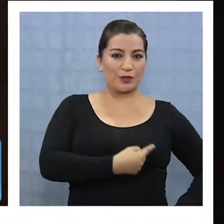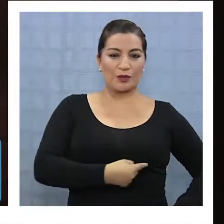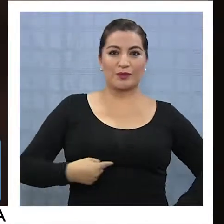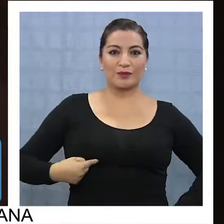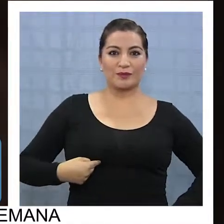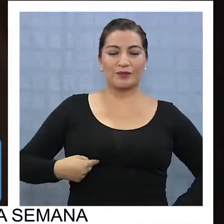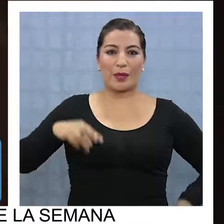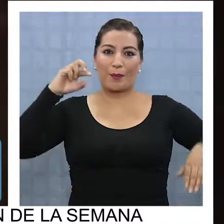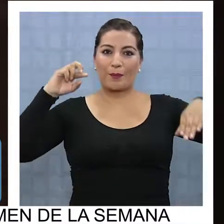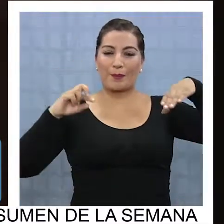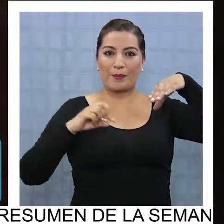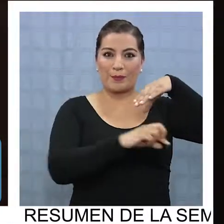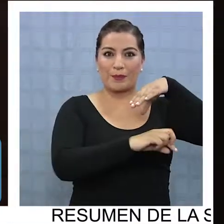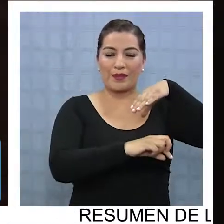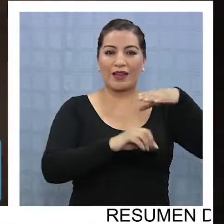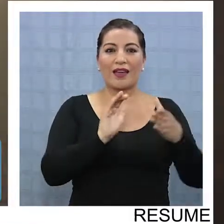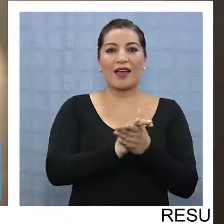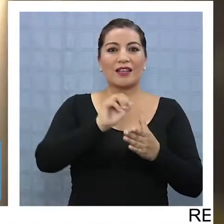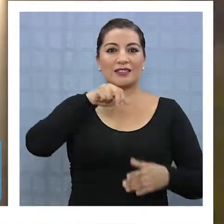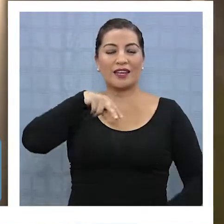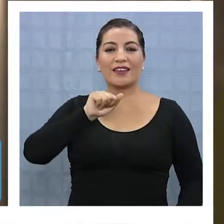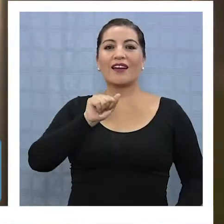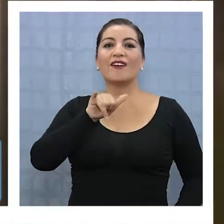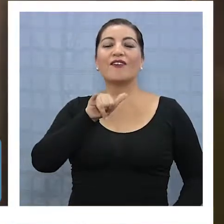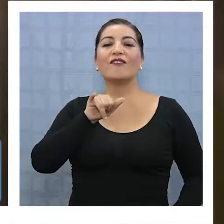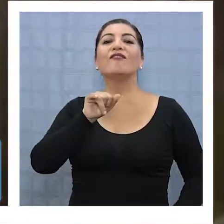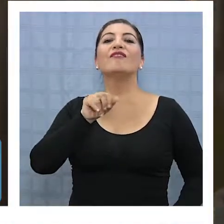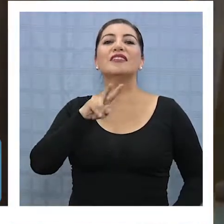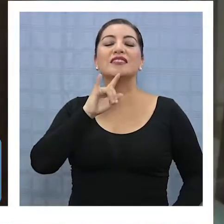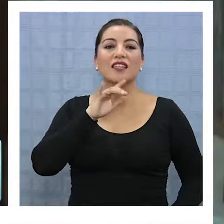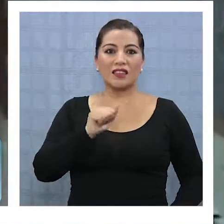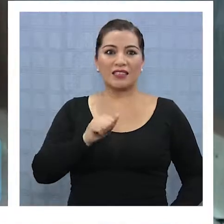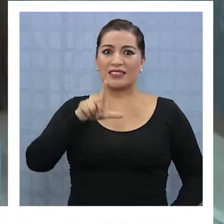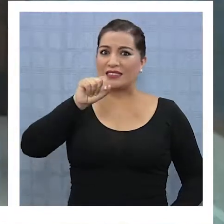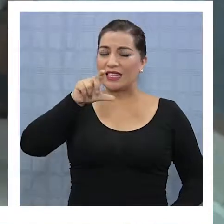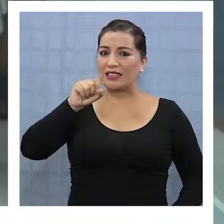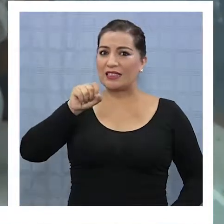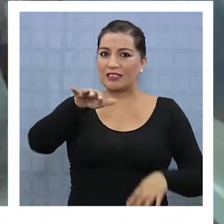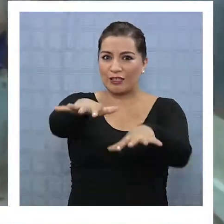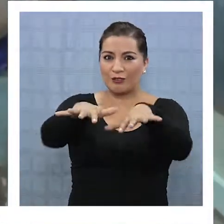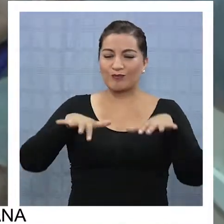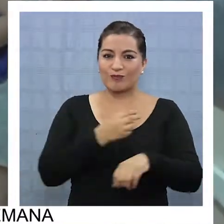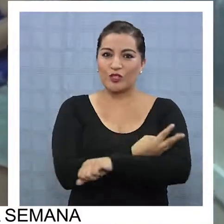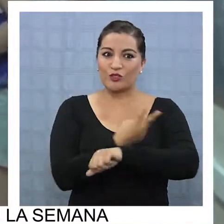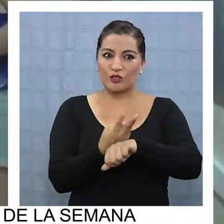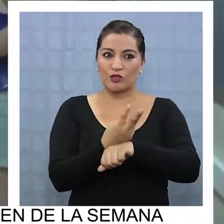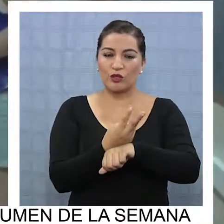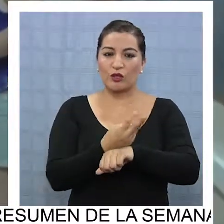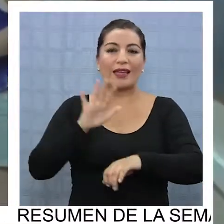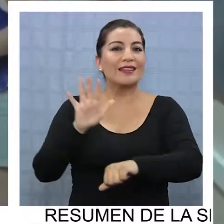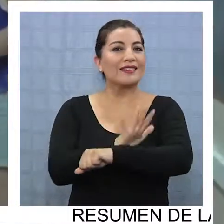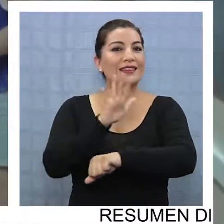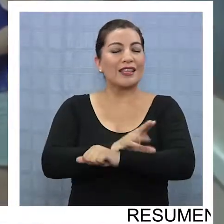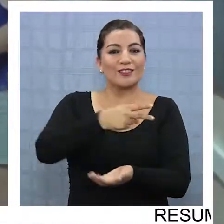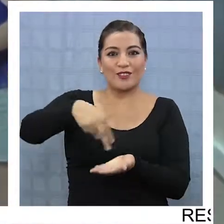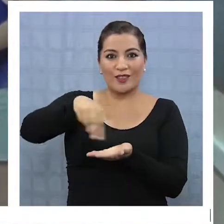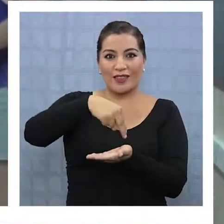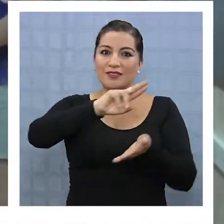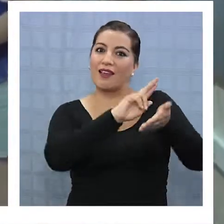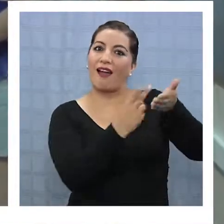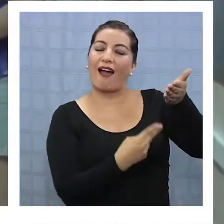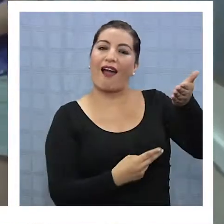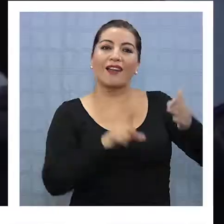Almonte, Pica y la Caleta Yanaballita, con más de 70 funciones. Las obras corresponden a teatro, danza y